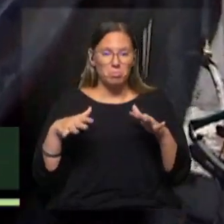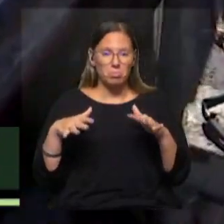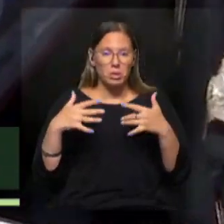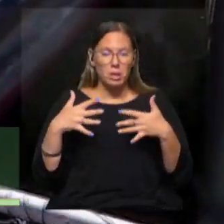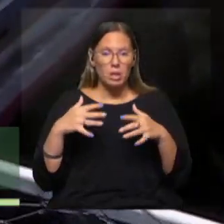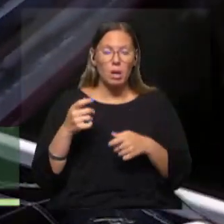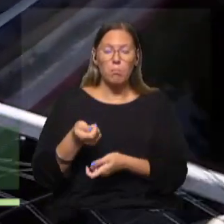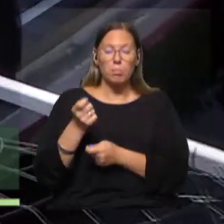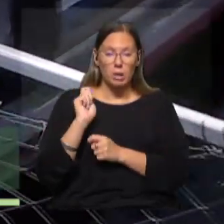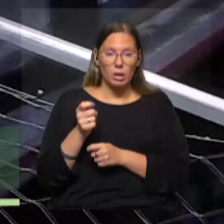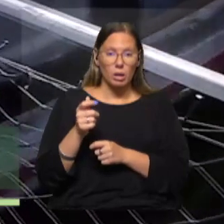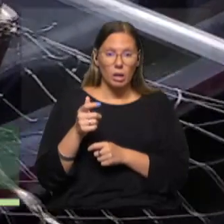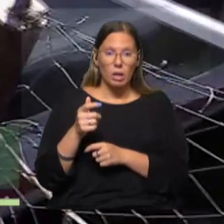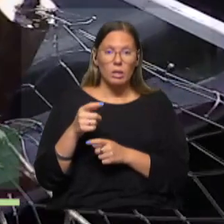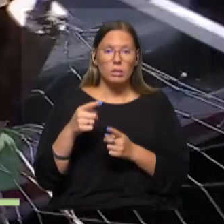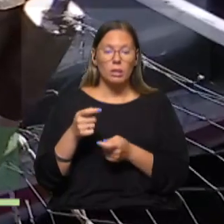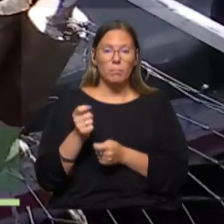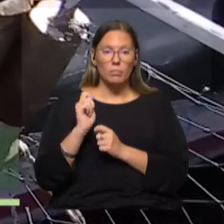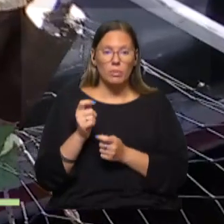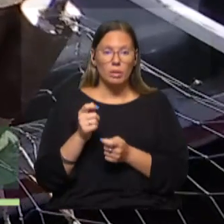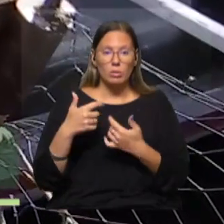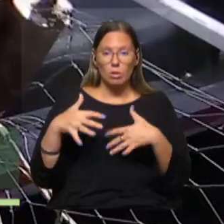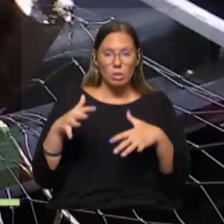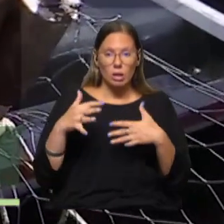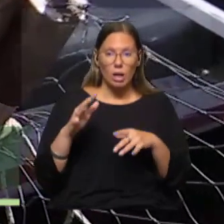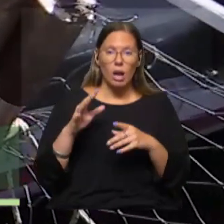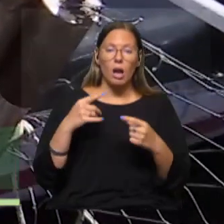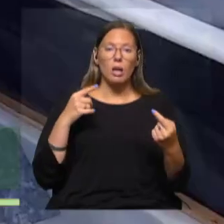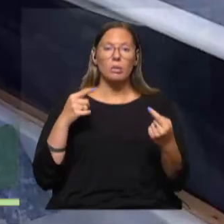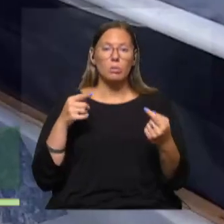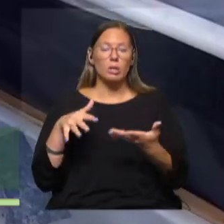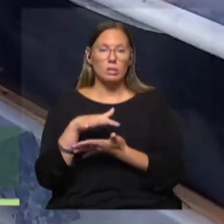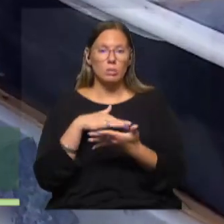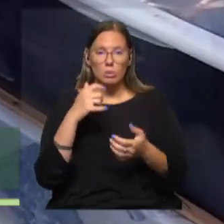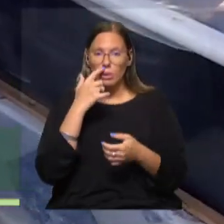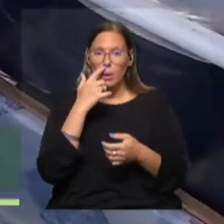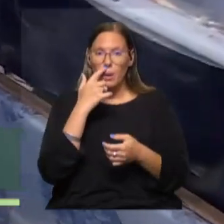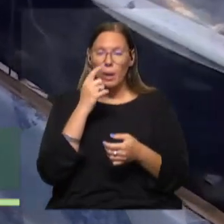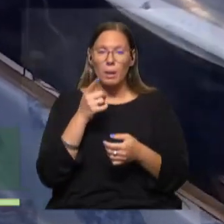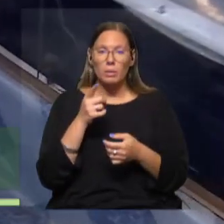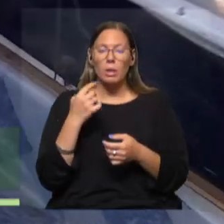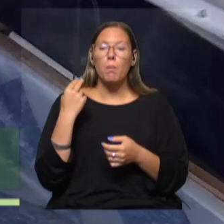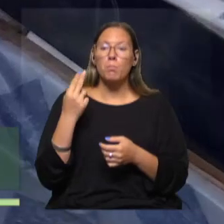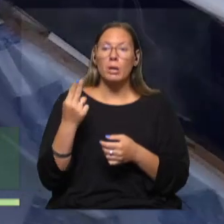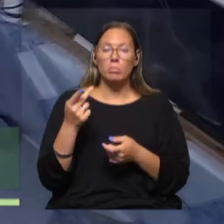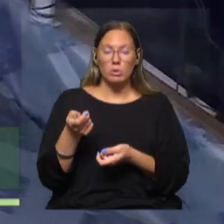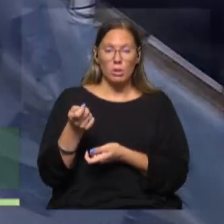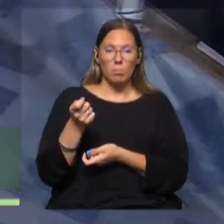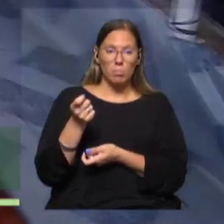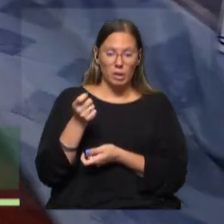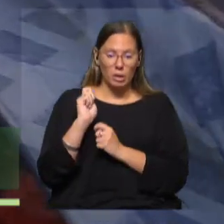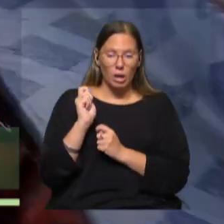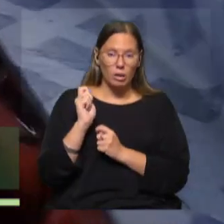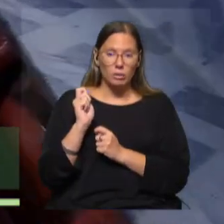de la pesca, ¿no? O sea, del recurso pesquero, ellos son permisarios. Hay una contrapartida ahí, ellos tienen que usufructar de los permisos de pesca. No